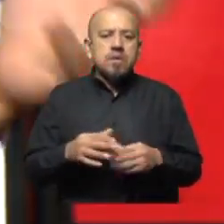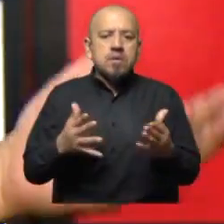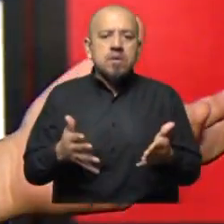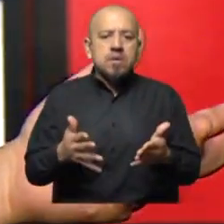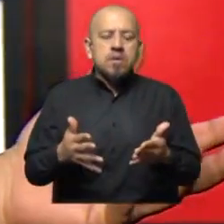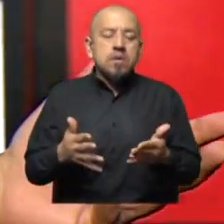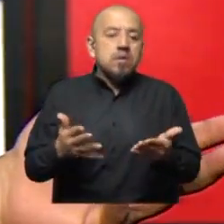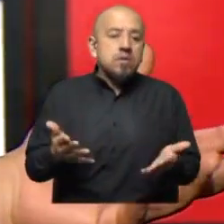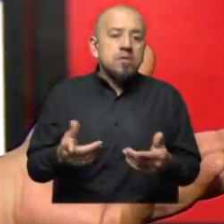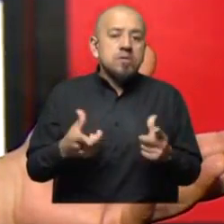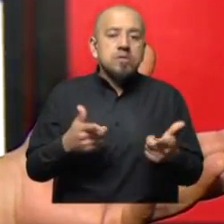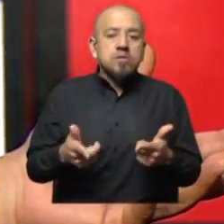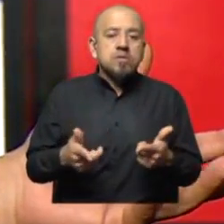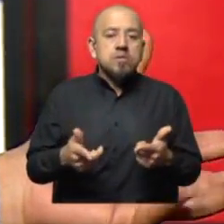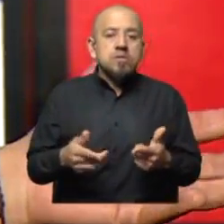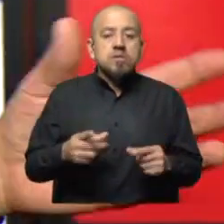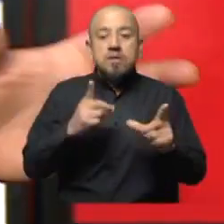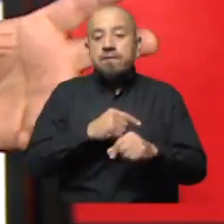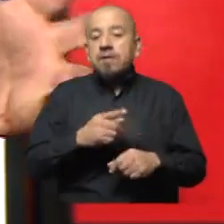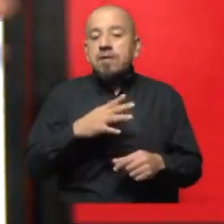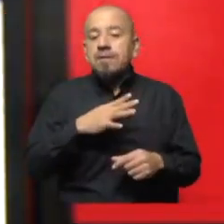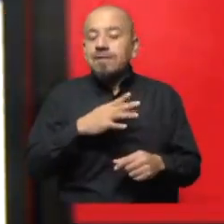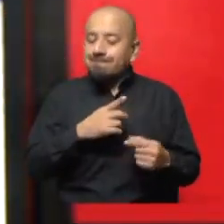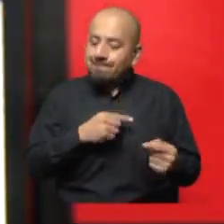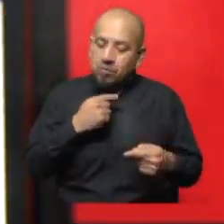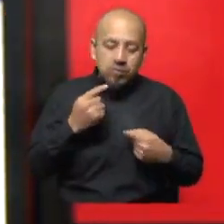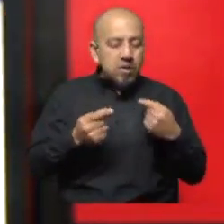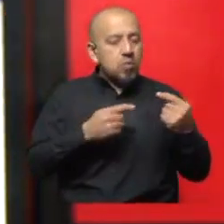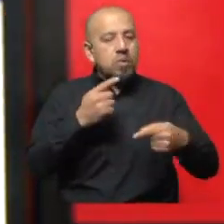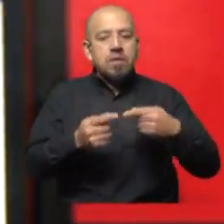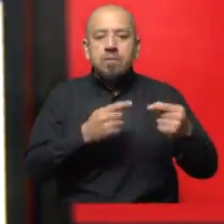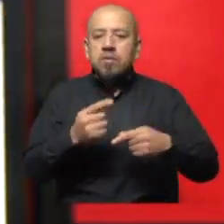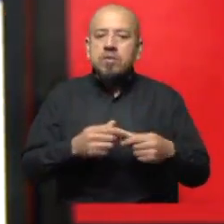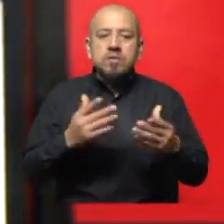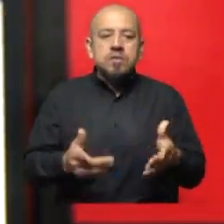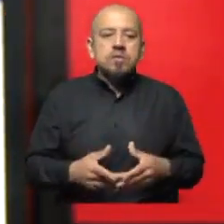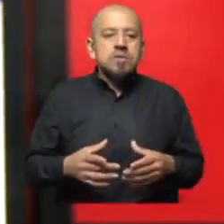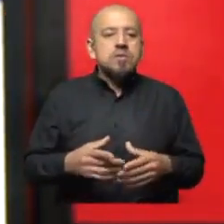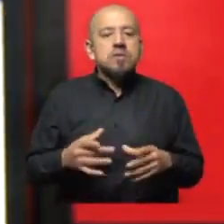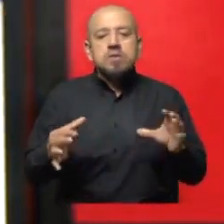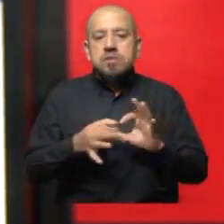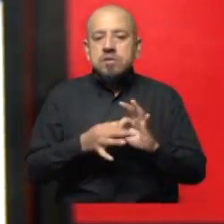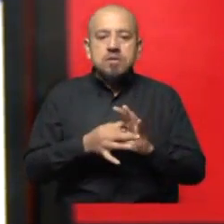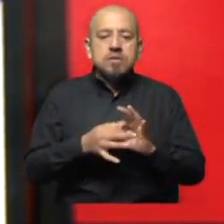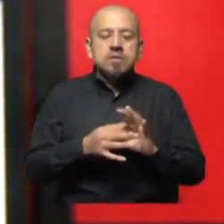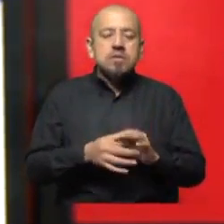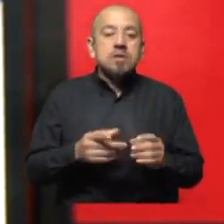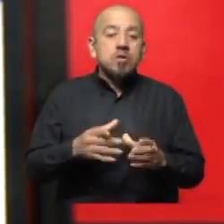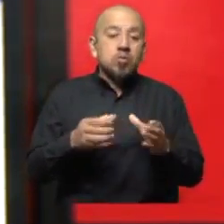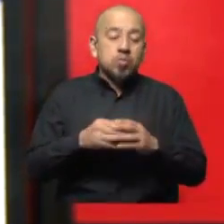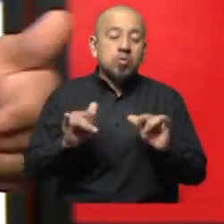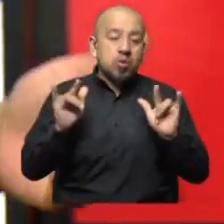de determinarlo había algo que no va bien una cuestión magnética que decía nos manteniendo manteniendo contenida